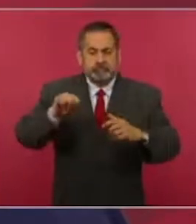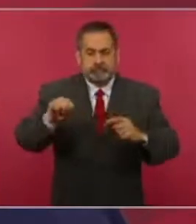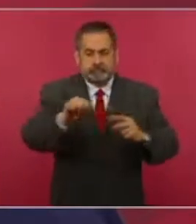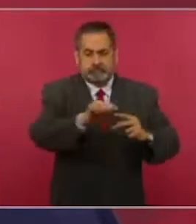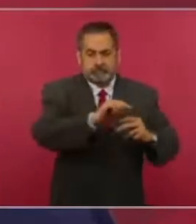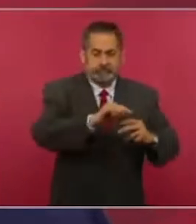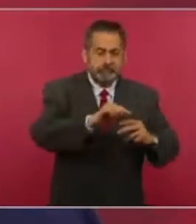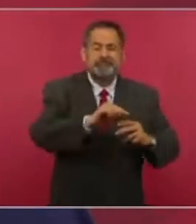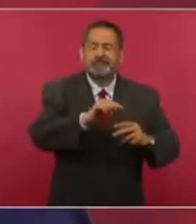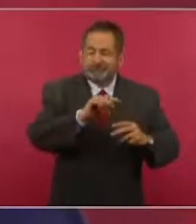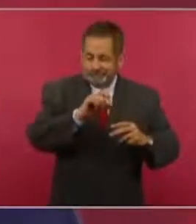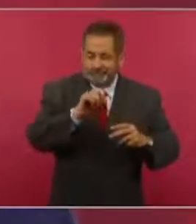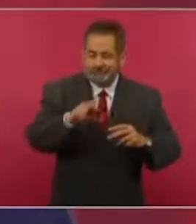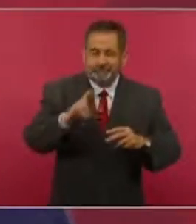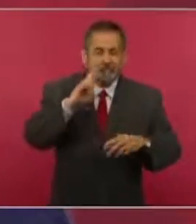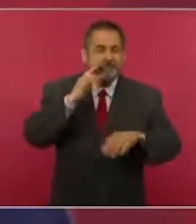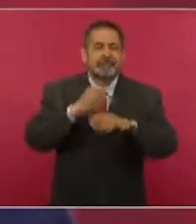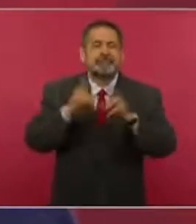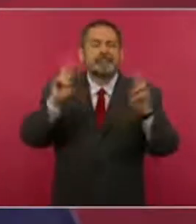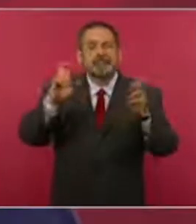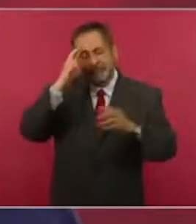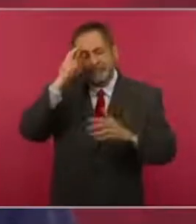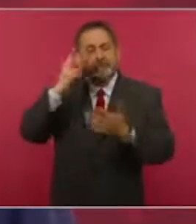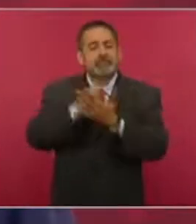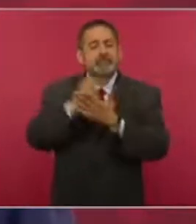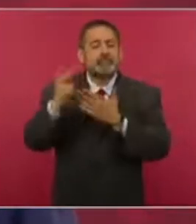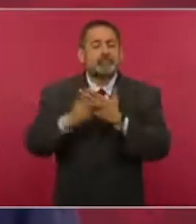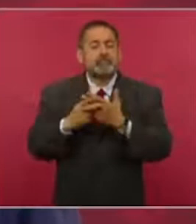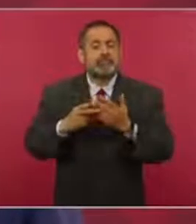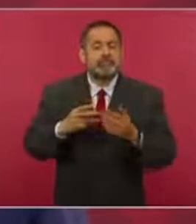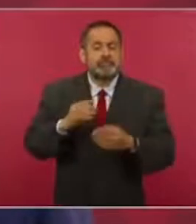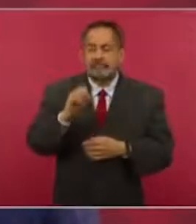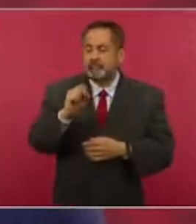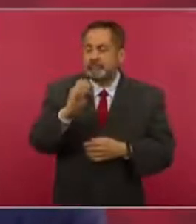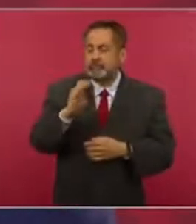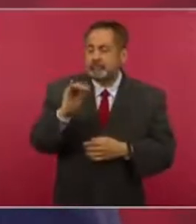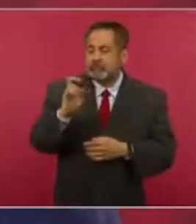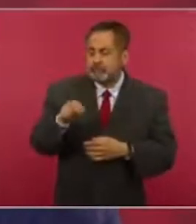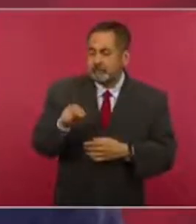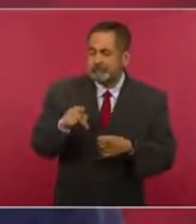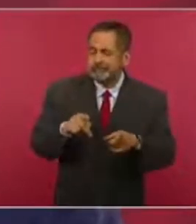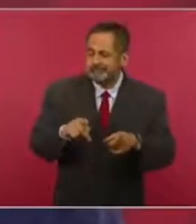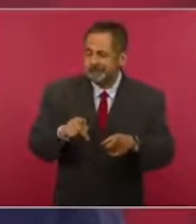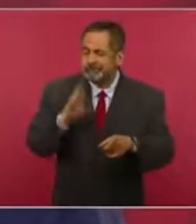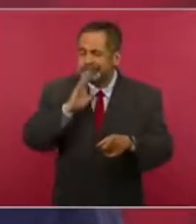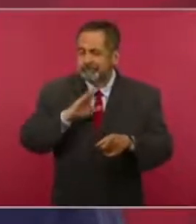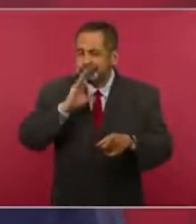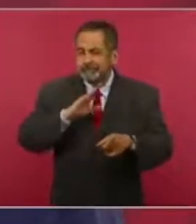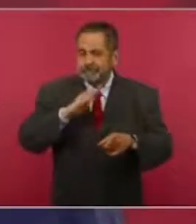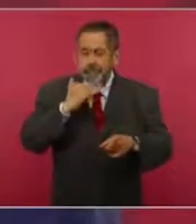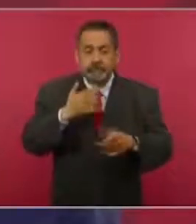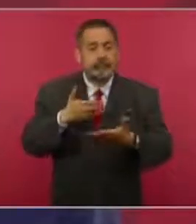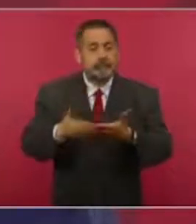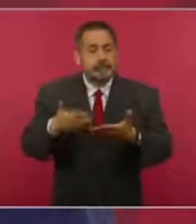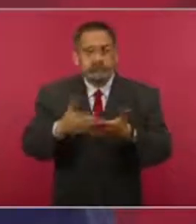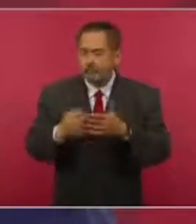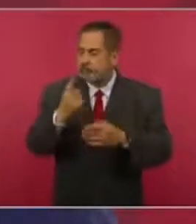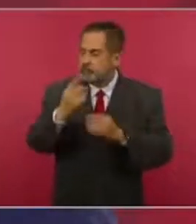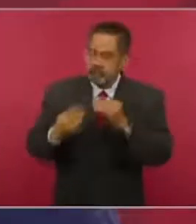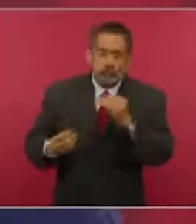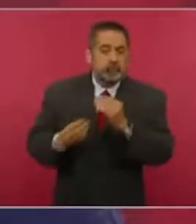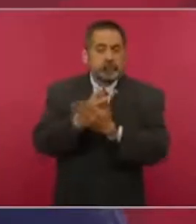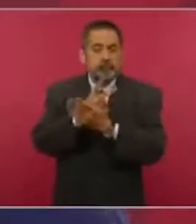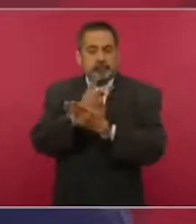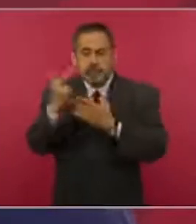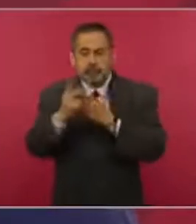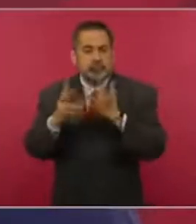responsables de programas de bienestar, y está por iniciarse un programa integral